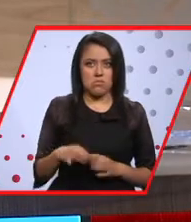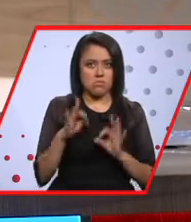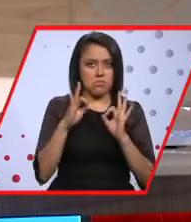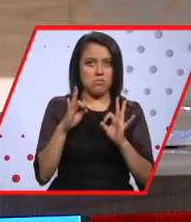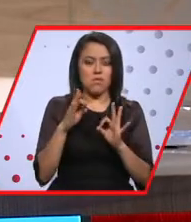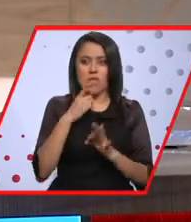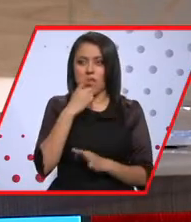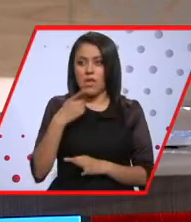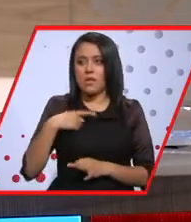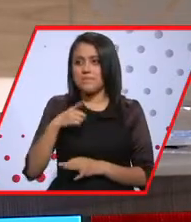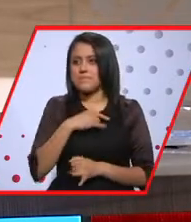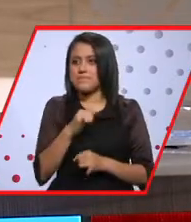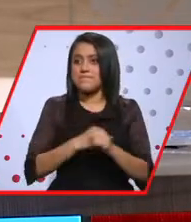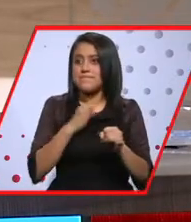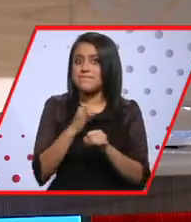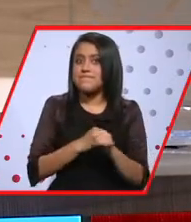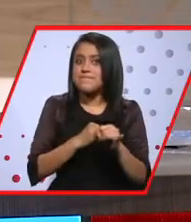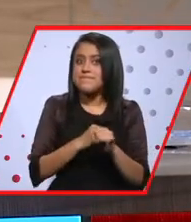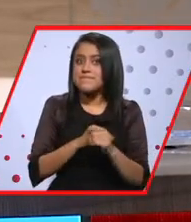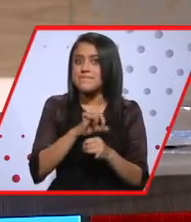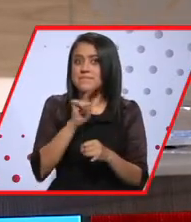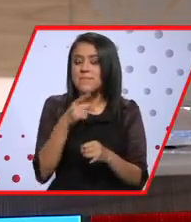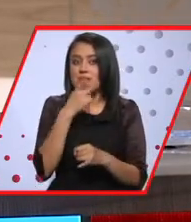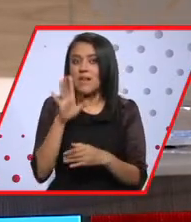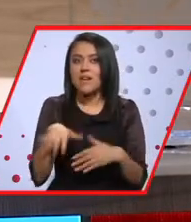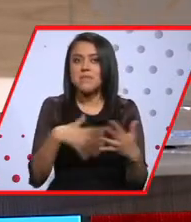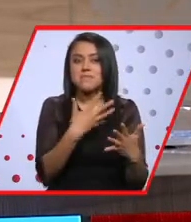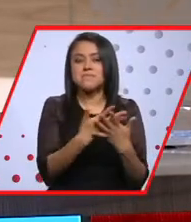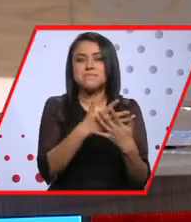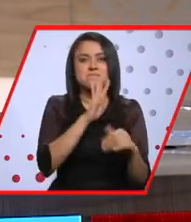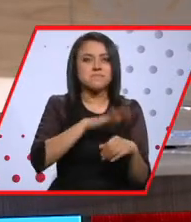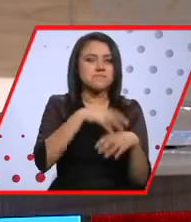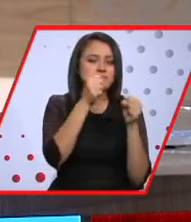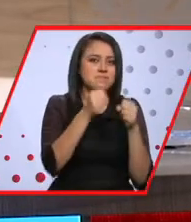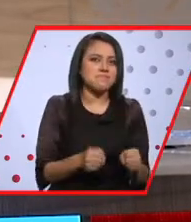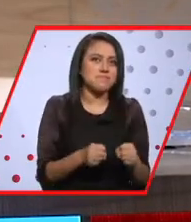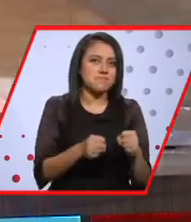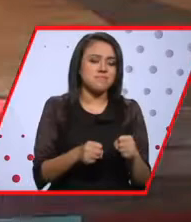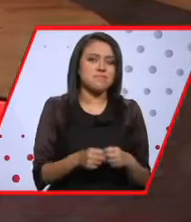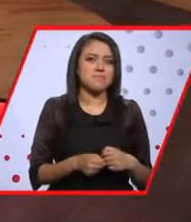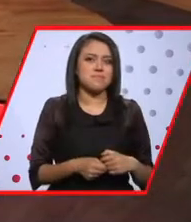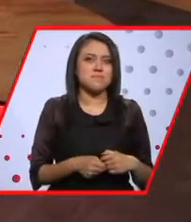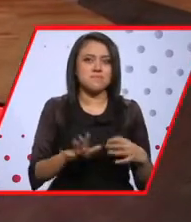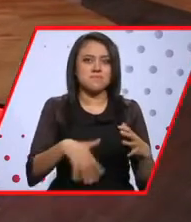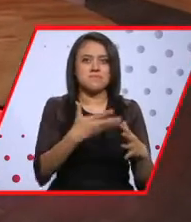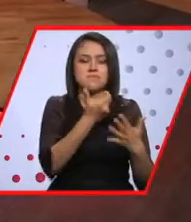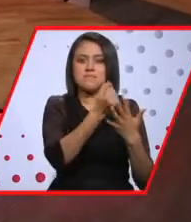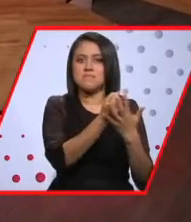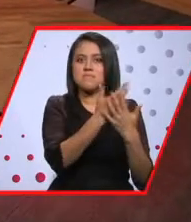lo van a investigar y lo van a mandar al penal de alta seguridad.